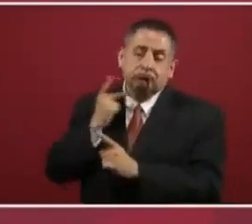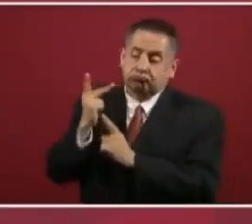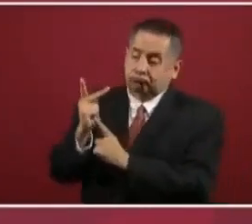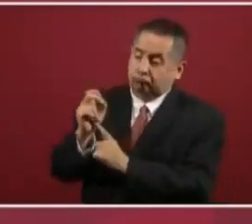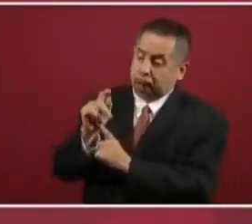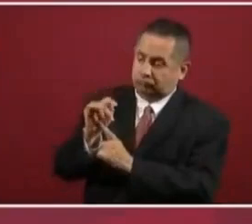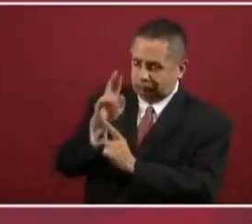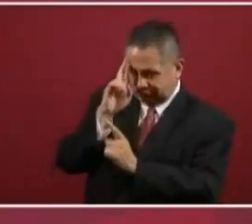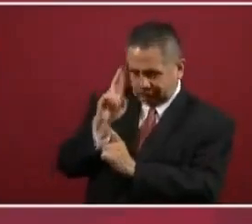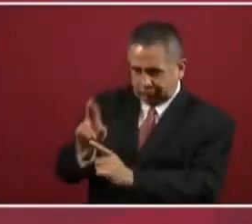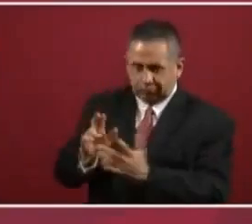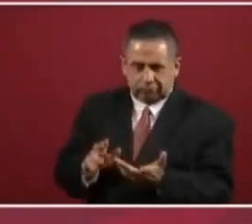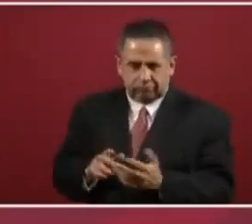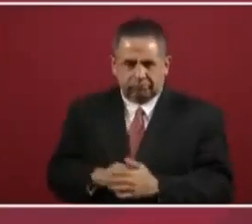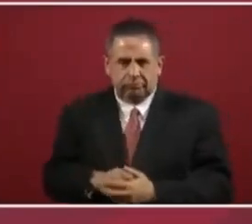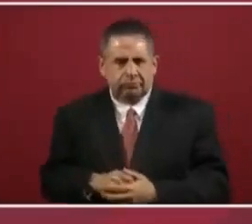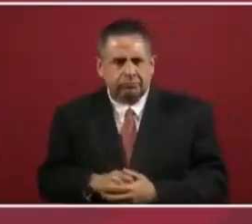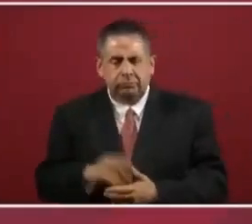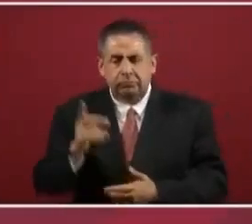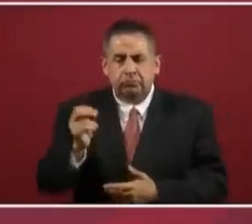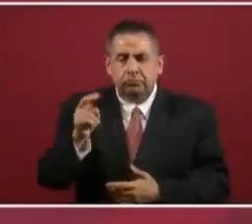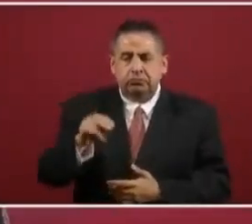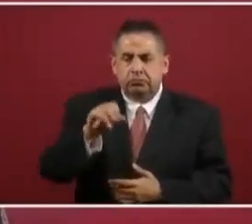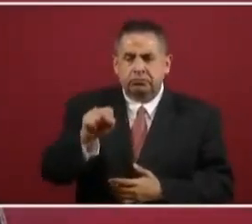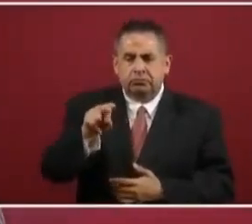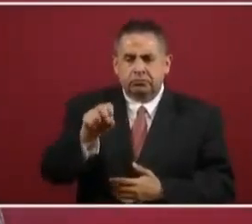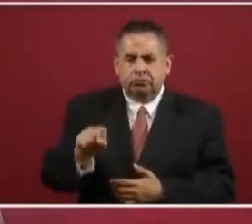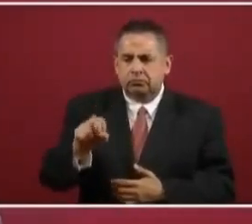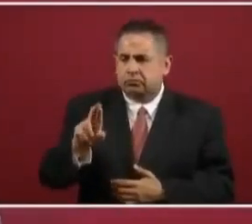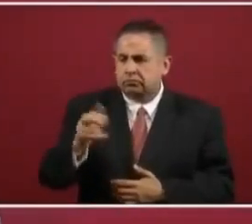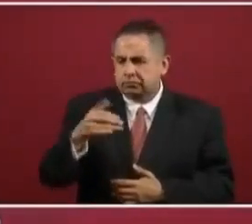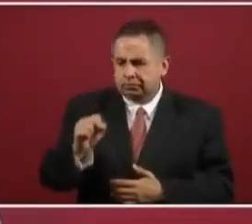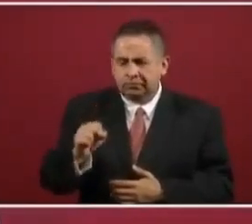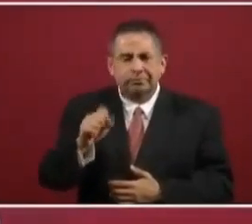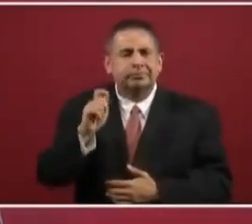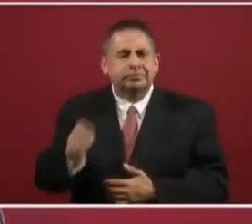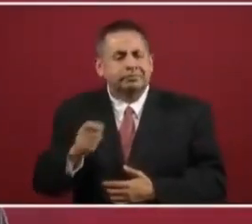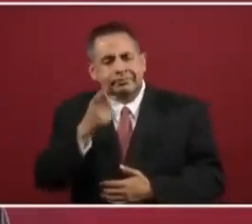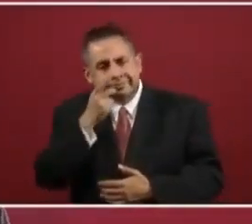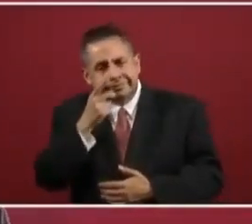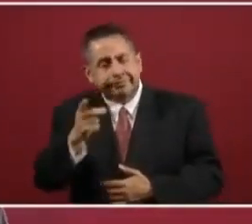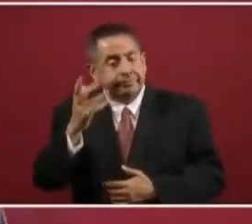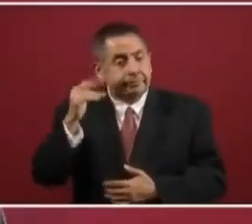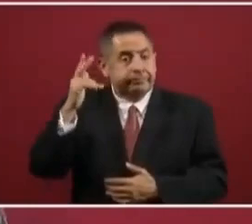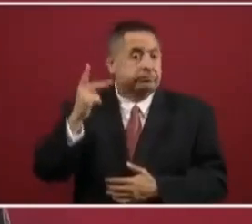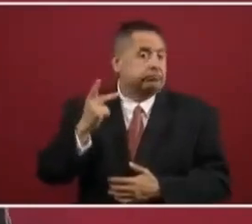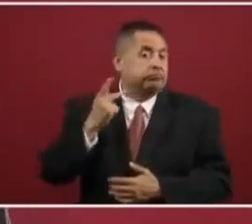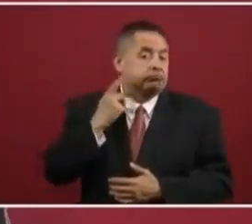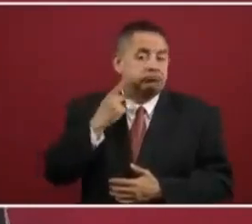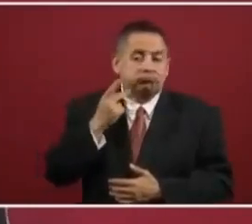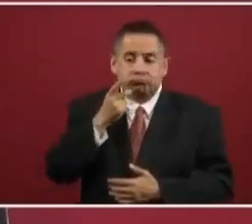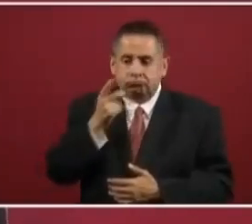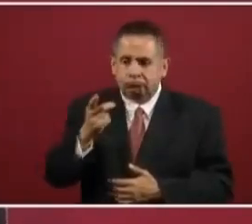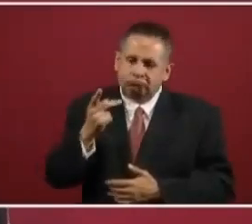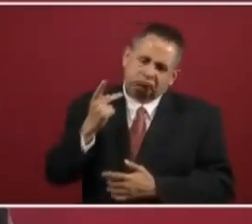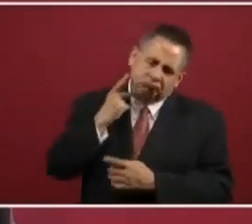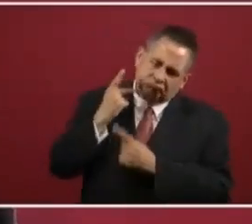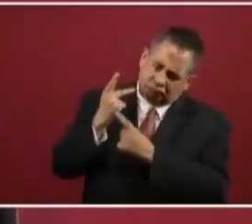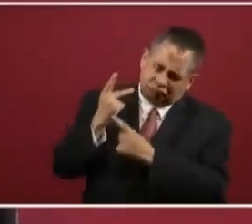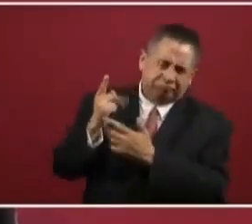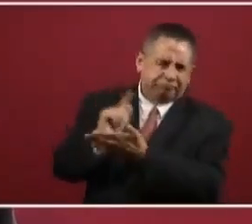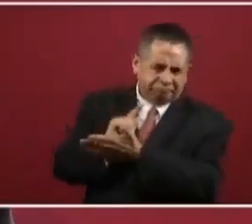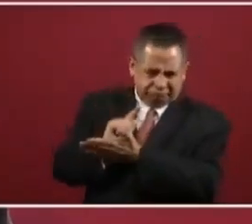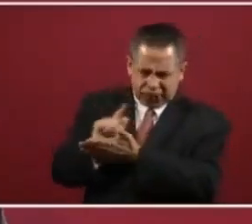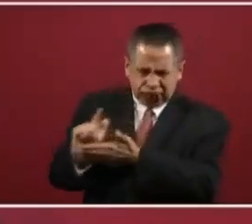político Don Jesús les decía que la política era tan